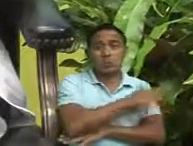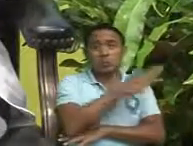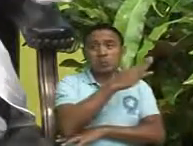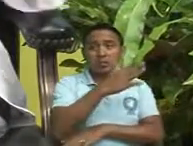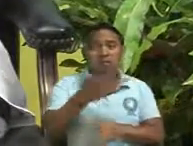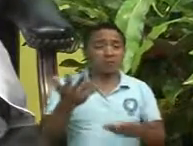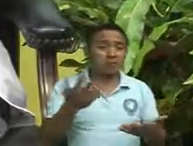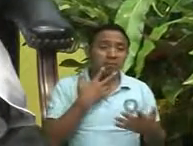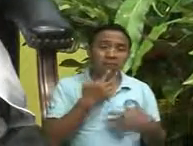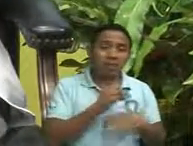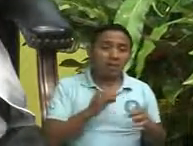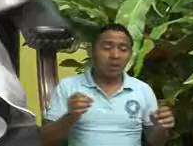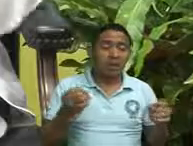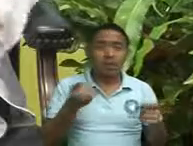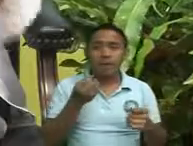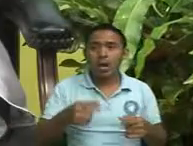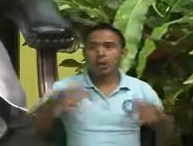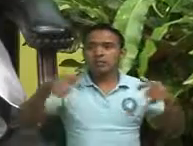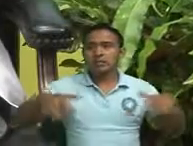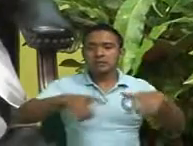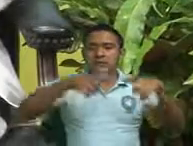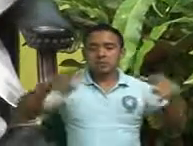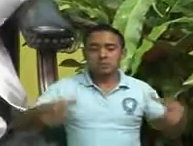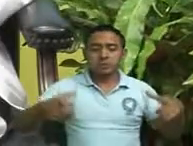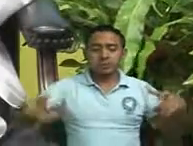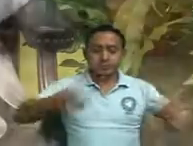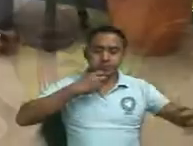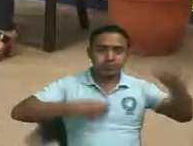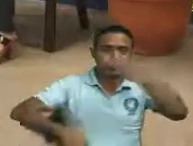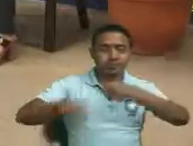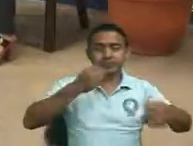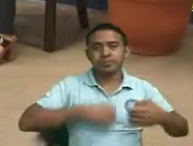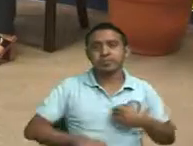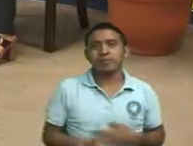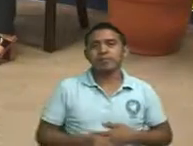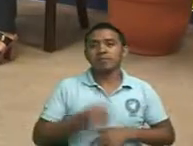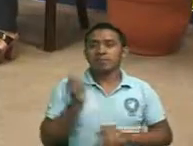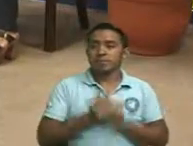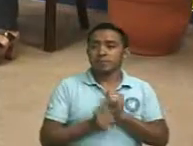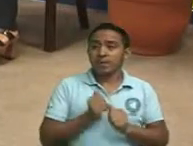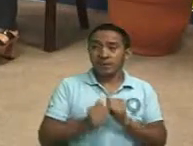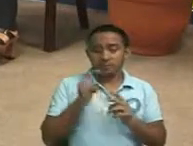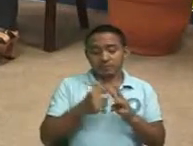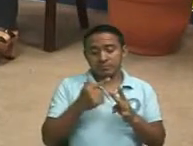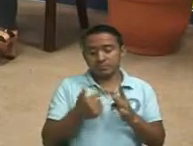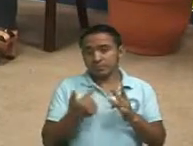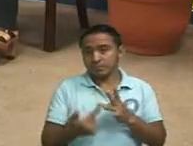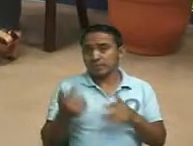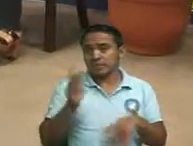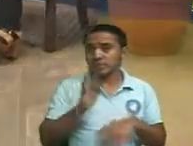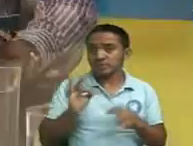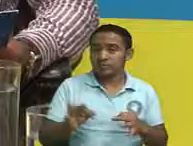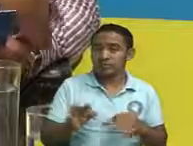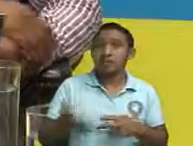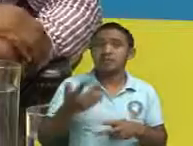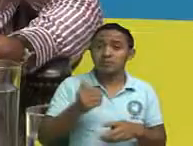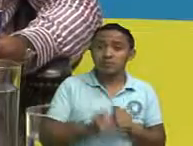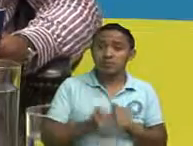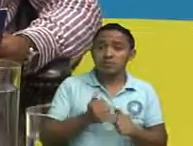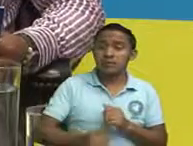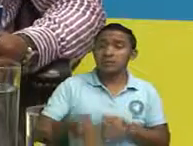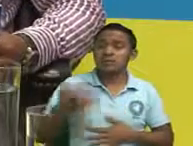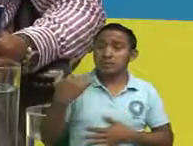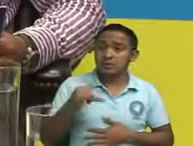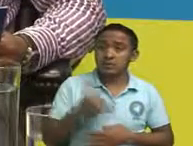hoy no he comido, ¿a qué si ahorita voy a hacer mis tres tiempos? El incumplir esos tres tiempos de comida en su debido tiempo, pues también un factor de